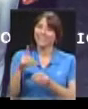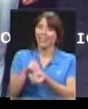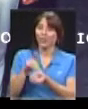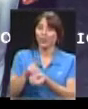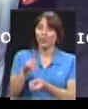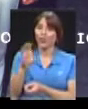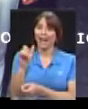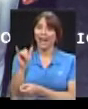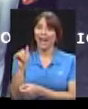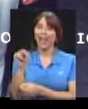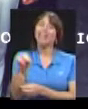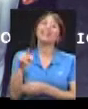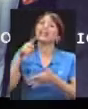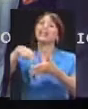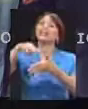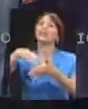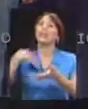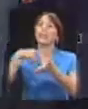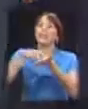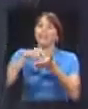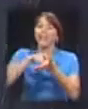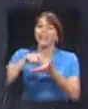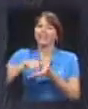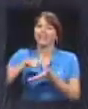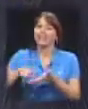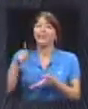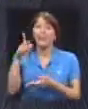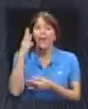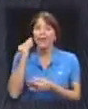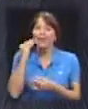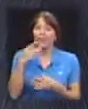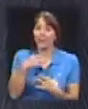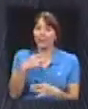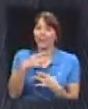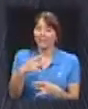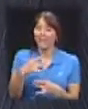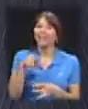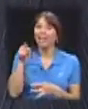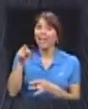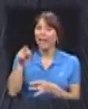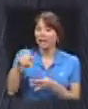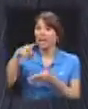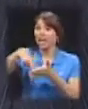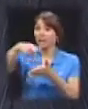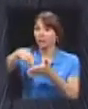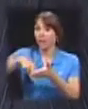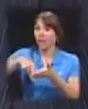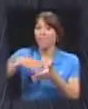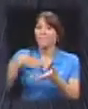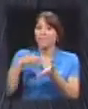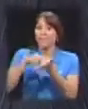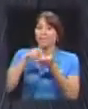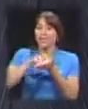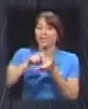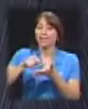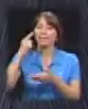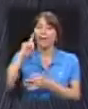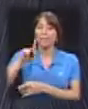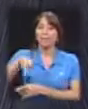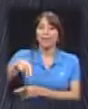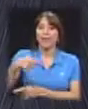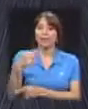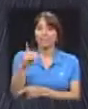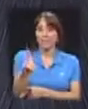anécdota muy interesante. Por favor. Uno de mis lectores de la tesis de doctorado. No, la anécdota muy interesante fue que en el